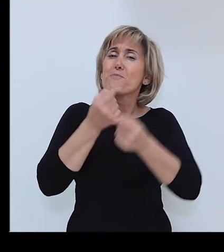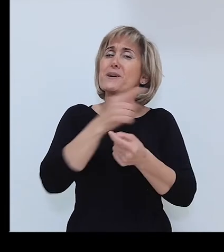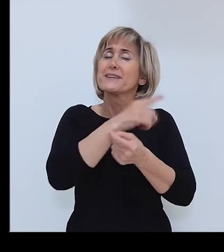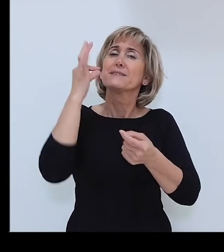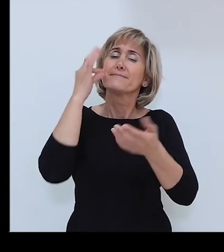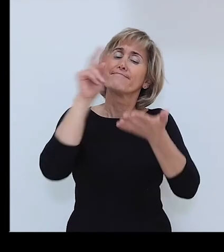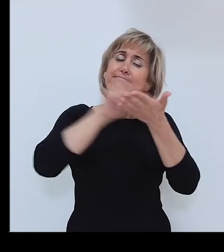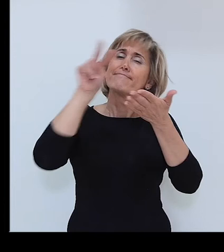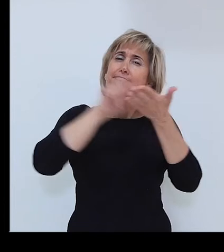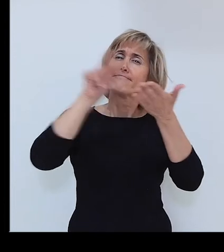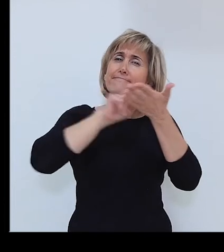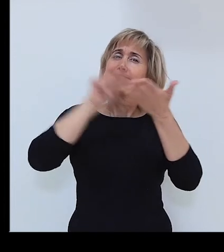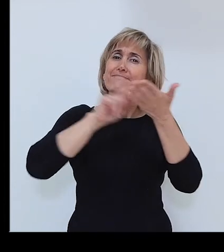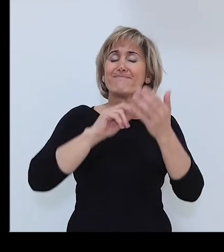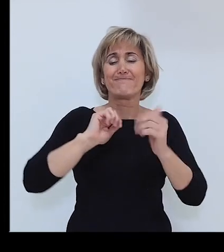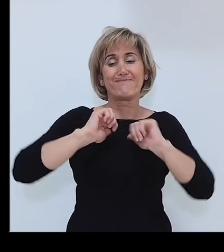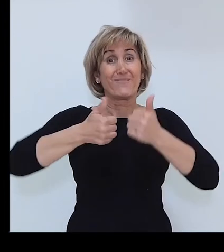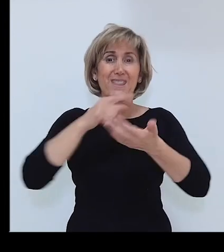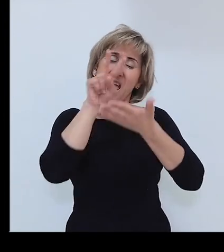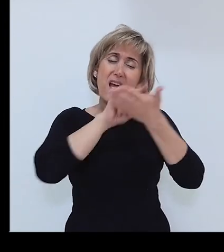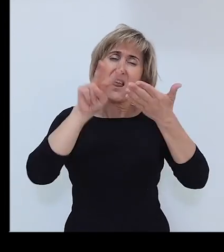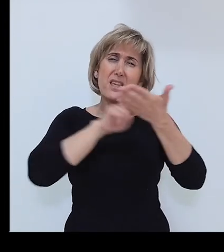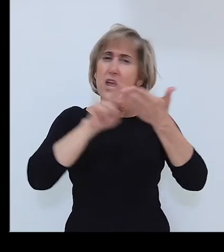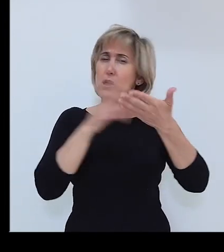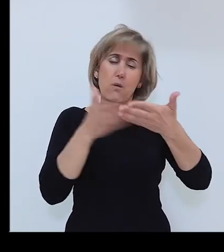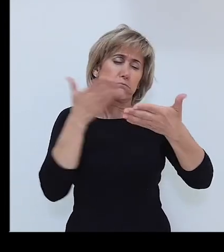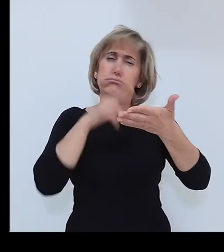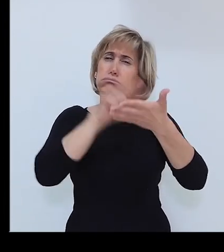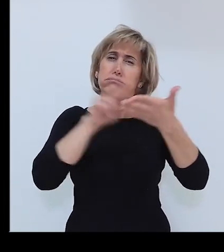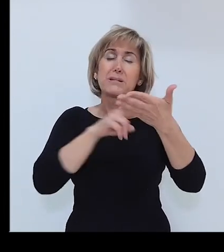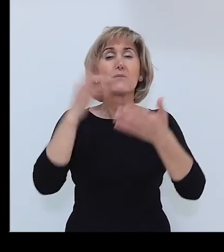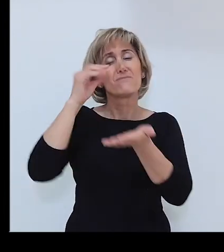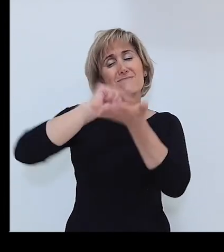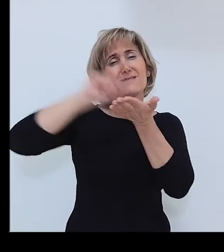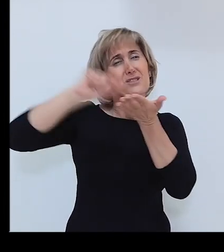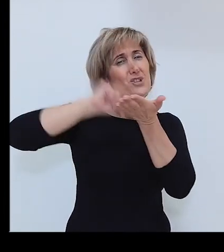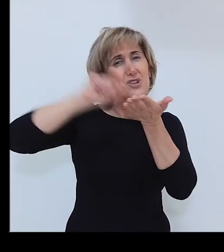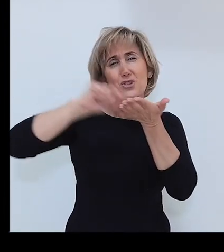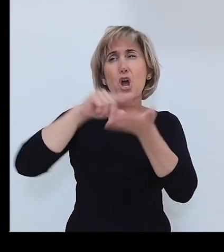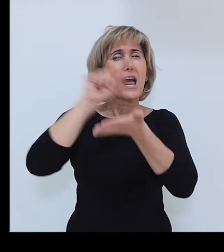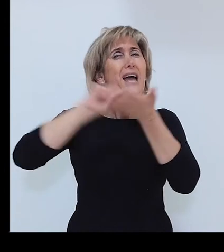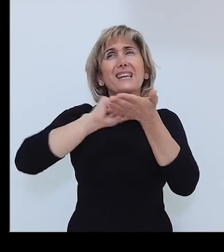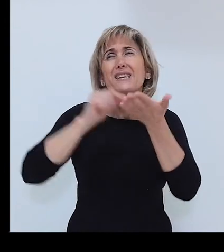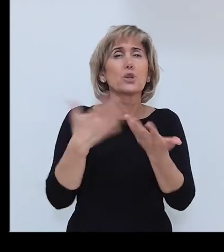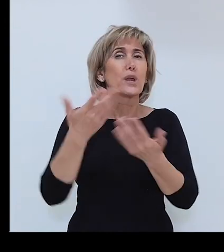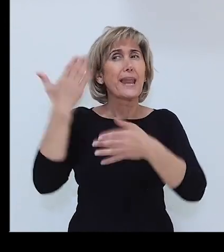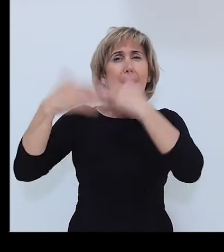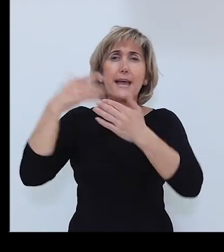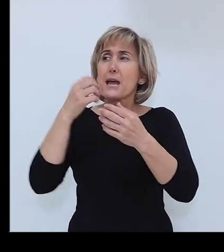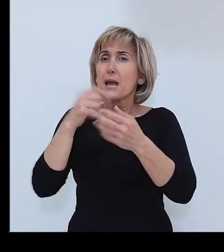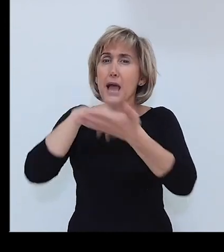ella entretenía sus horas leyendo, a una escritora constante, escribía sobre lo que leía y se